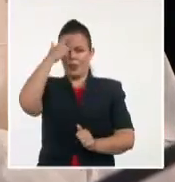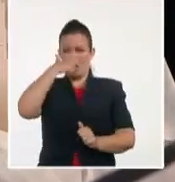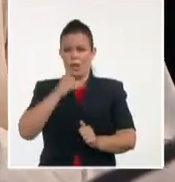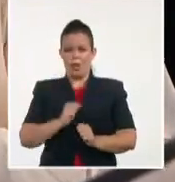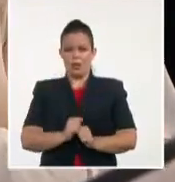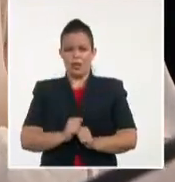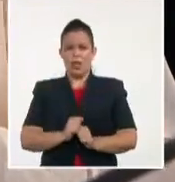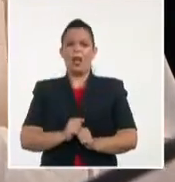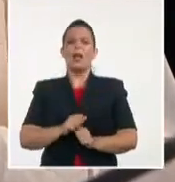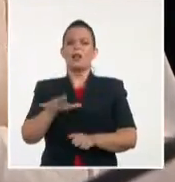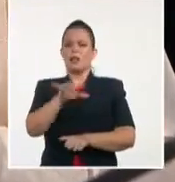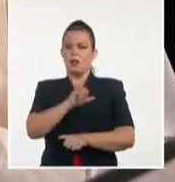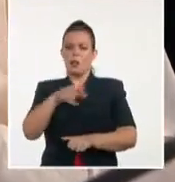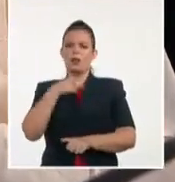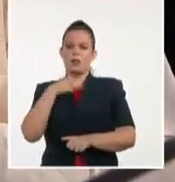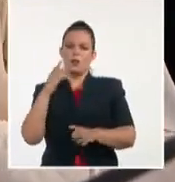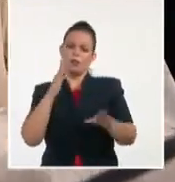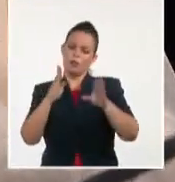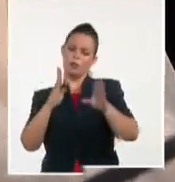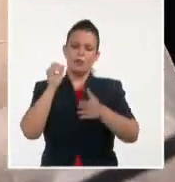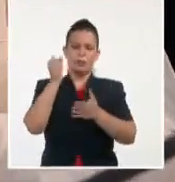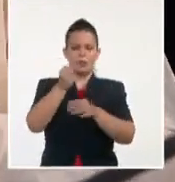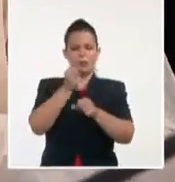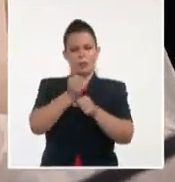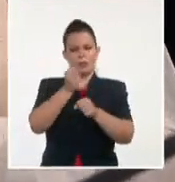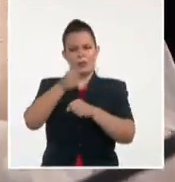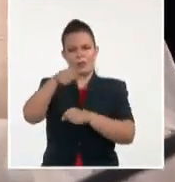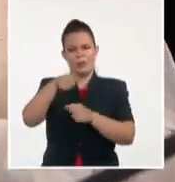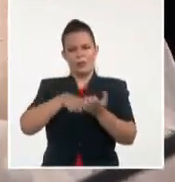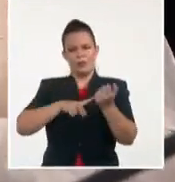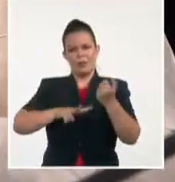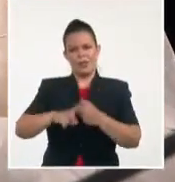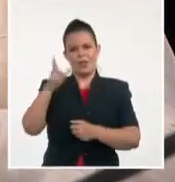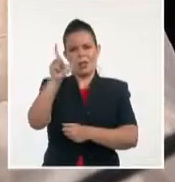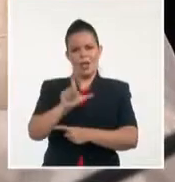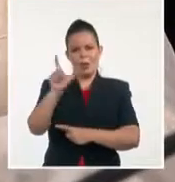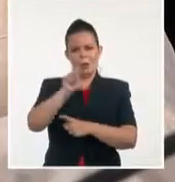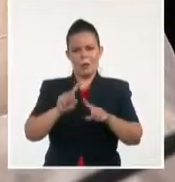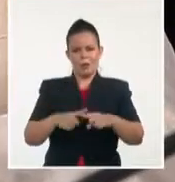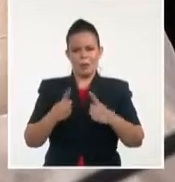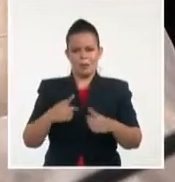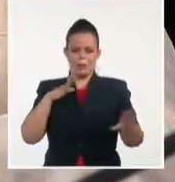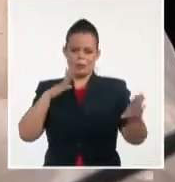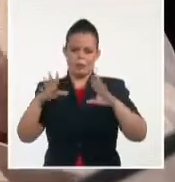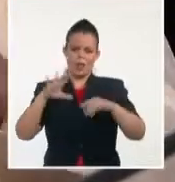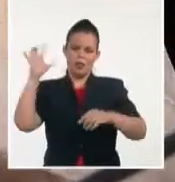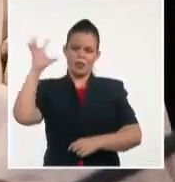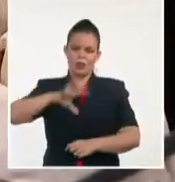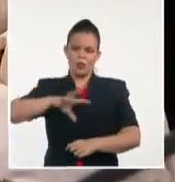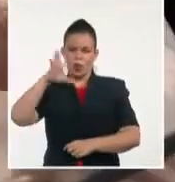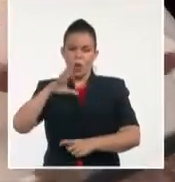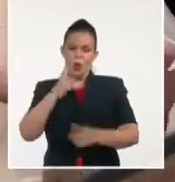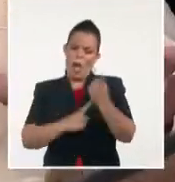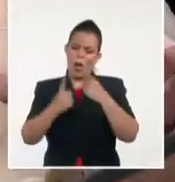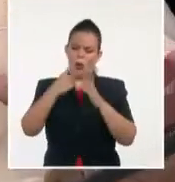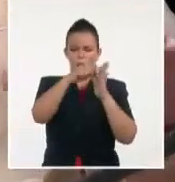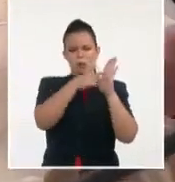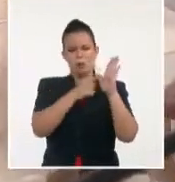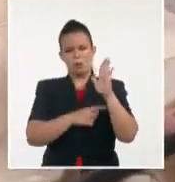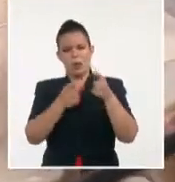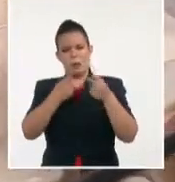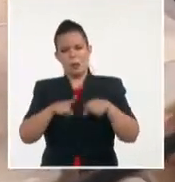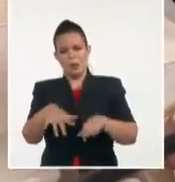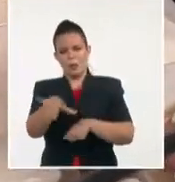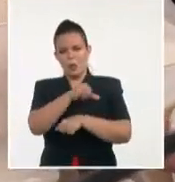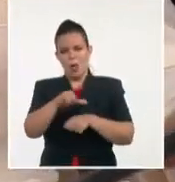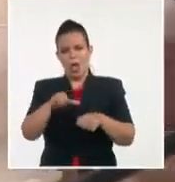también estuve trabajando un tiempo en Camagüey, precisamente en la campaña de lluvia provocada y en alguna de estas cuestiones. Pero además nacimos los avileños, una parte de nosotros